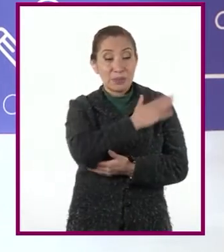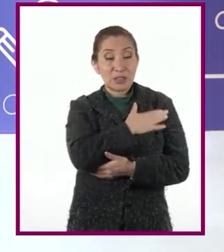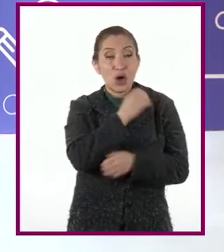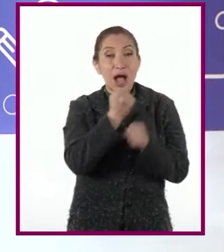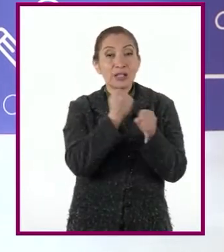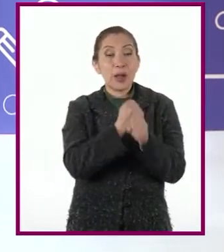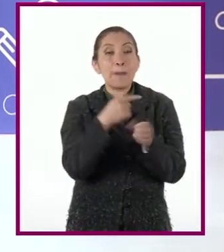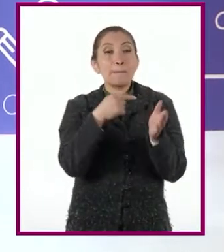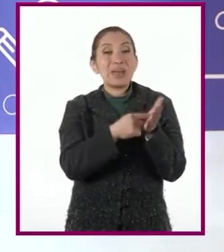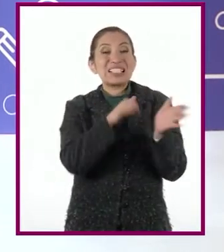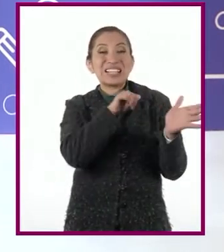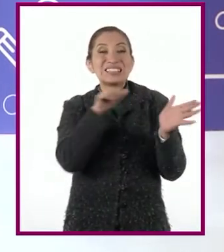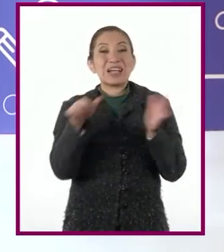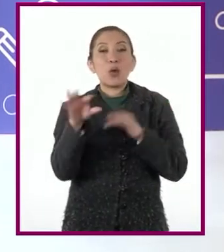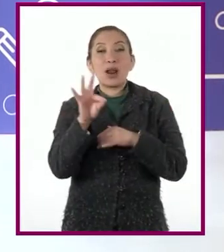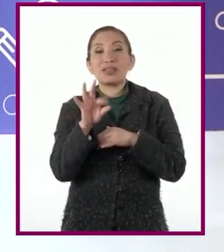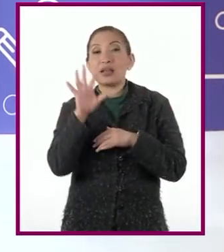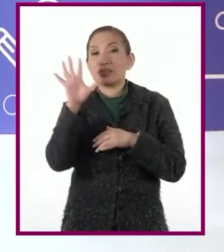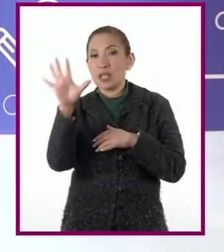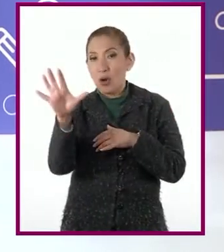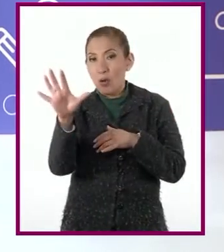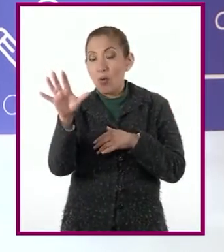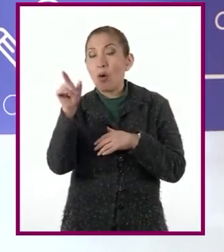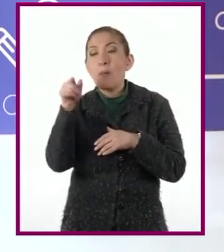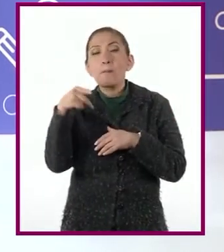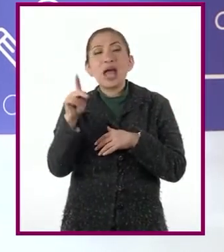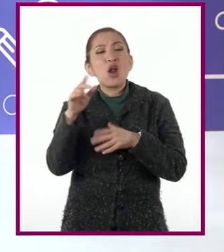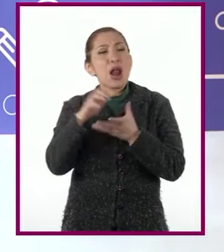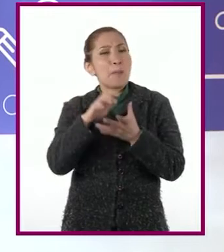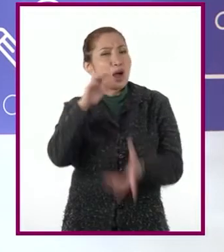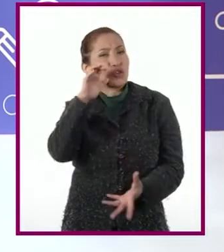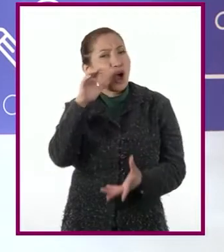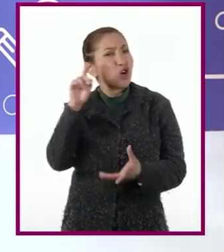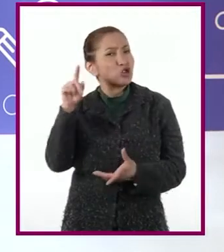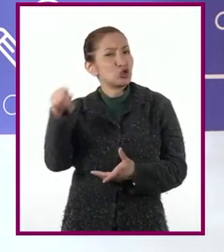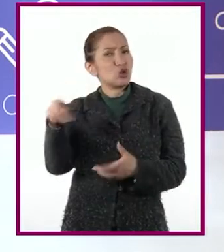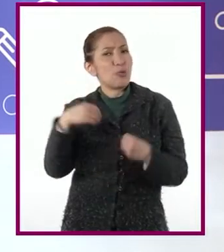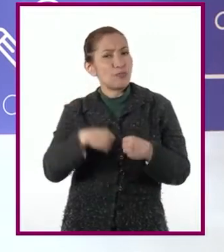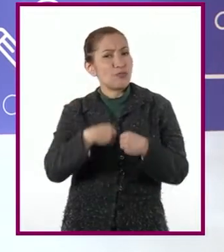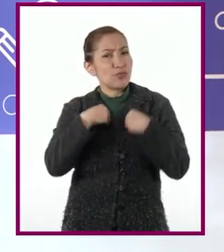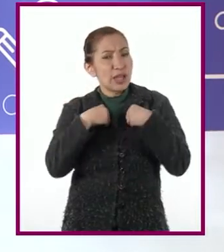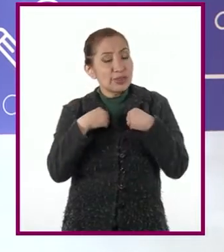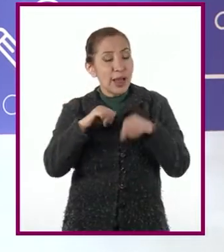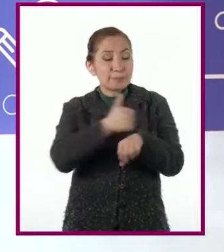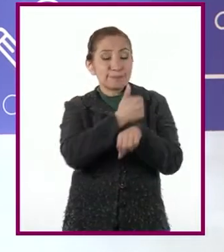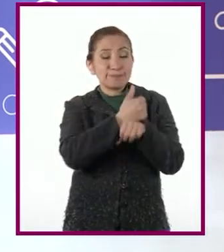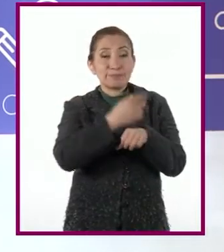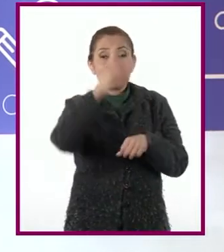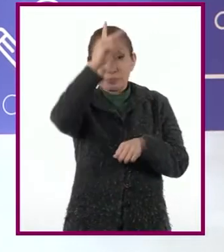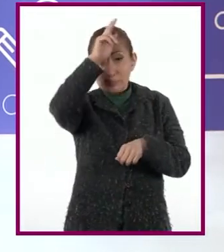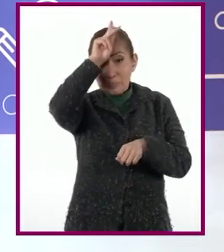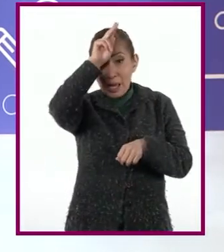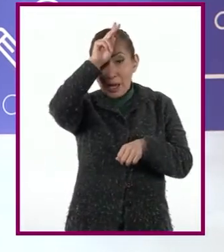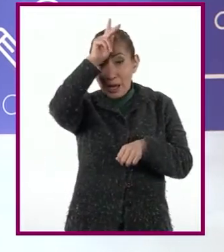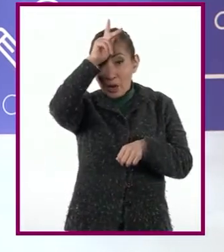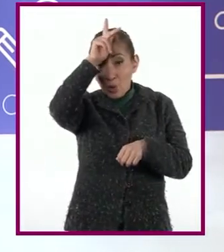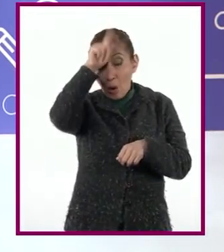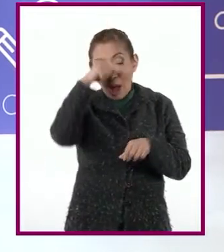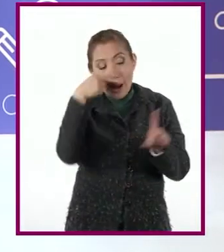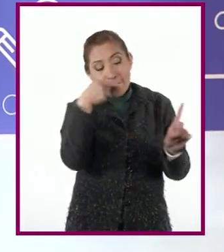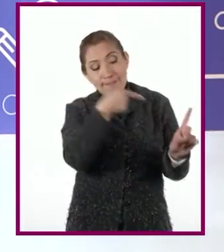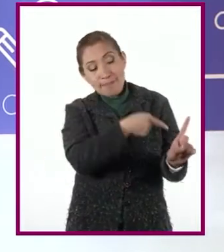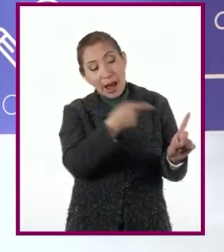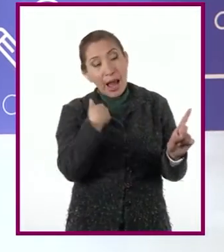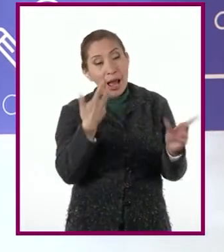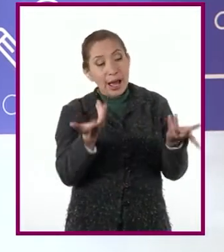el año de 1645, pero la mayor parte de su vida se estableció en Perú, donde estuvo